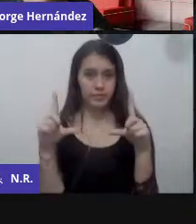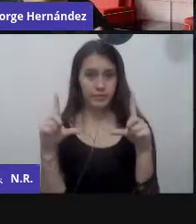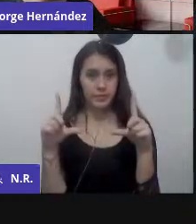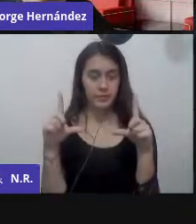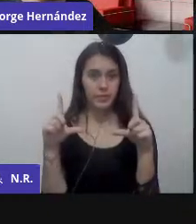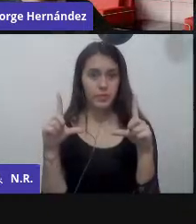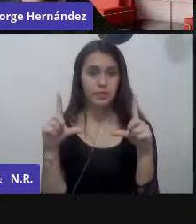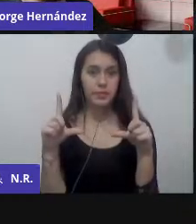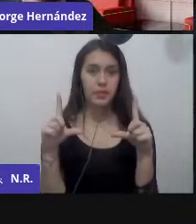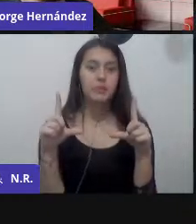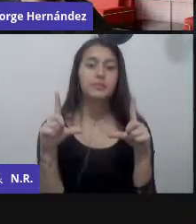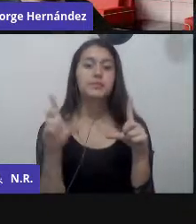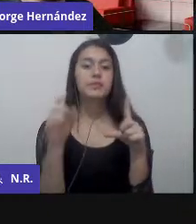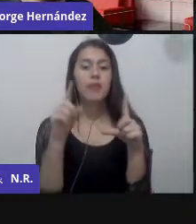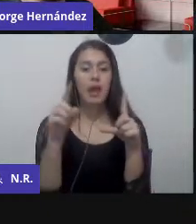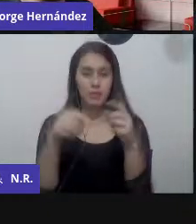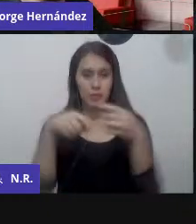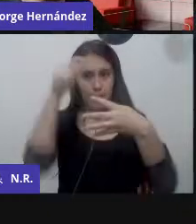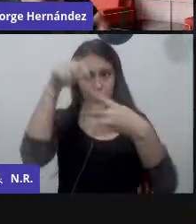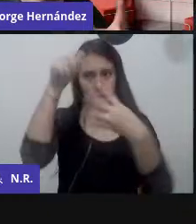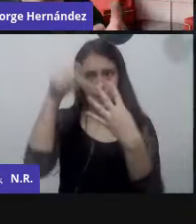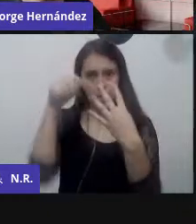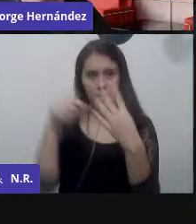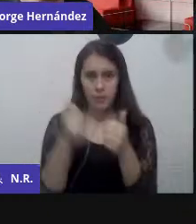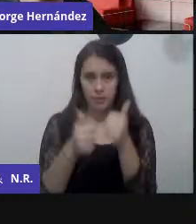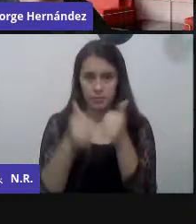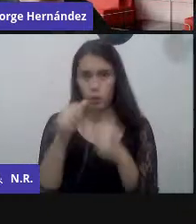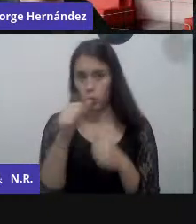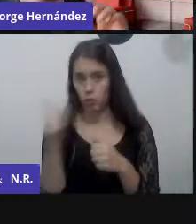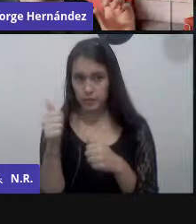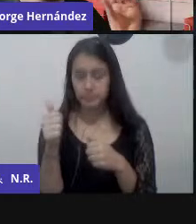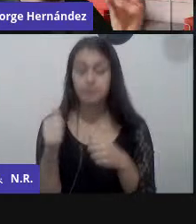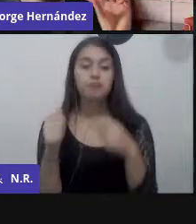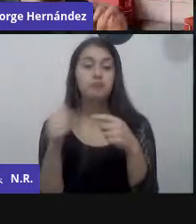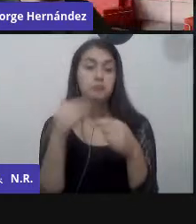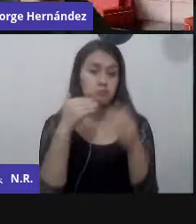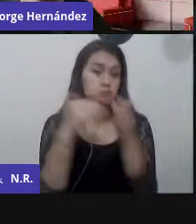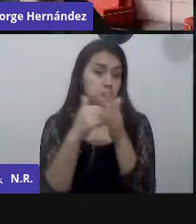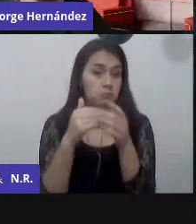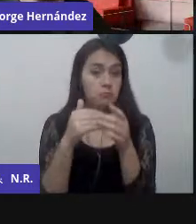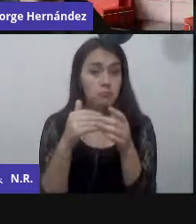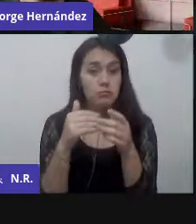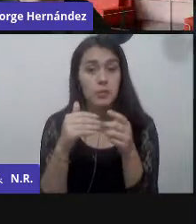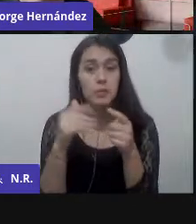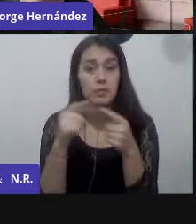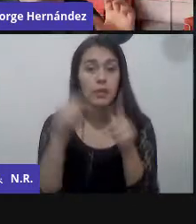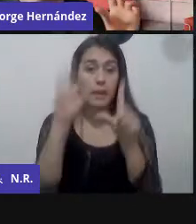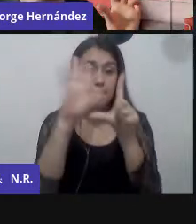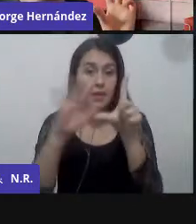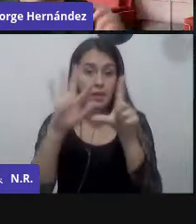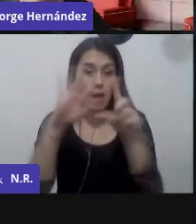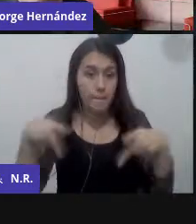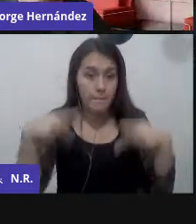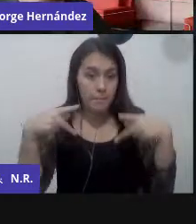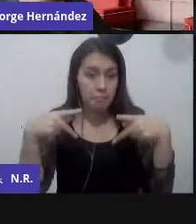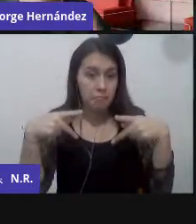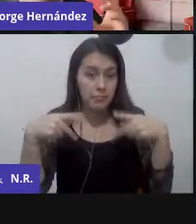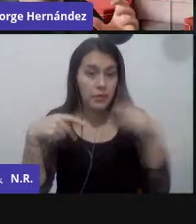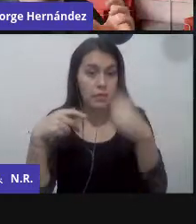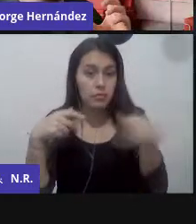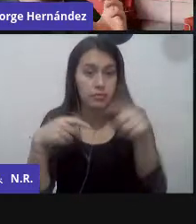a ver más opciones dentro. Una de esas opciones es video en vivo, que es como lo tengo